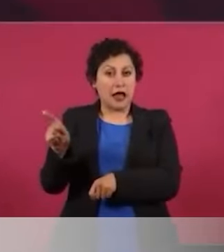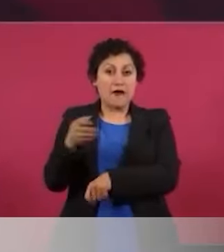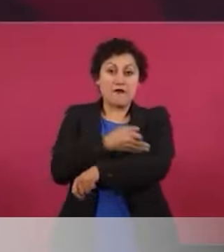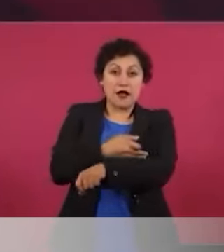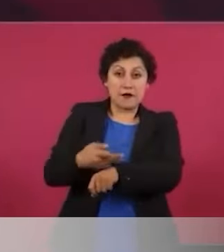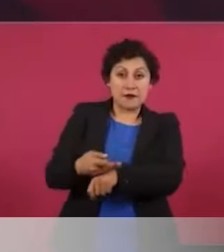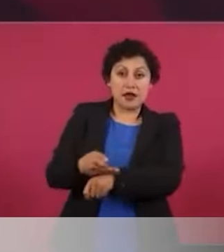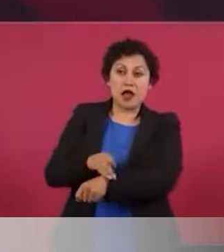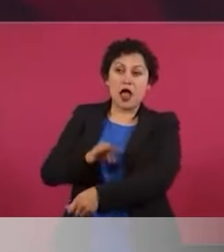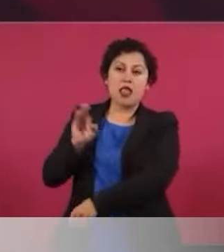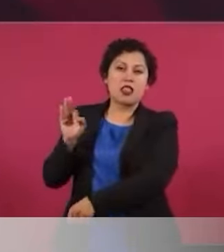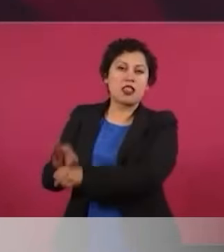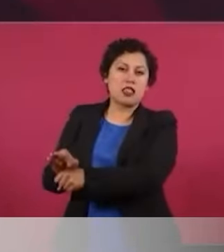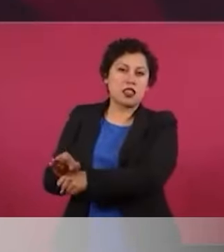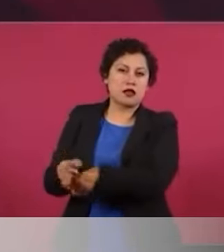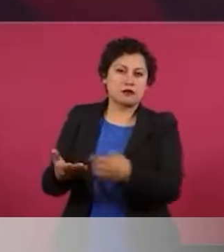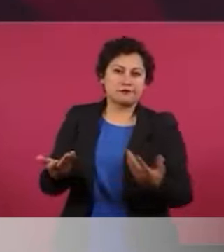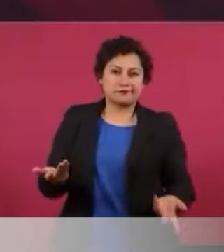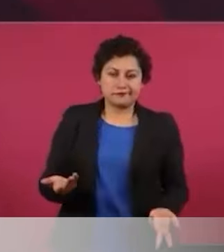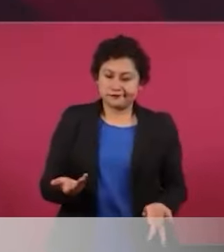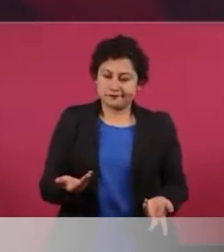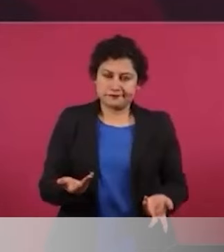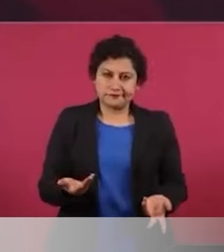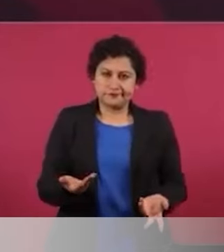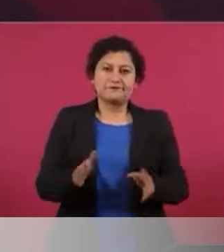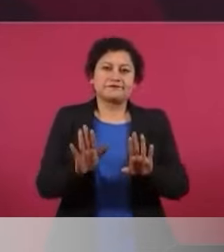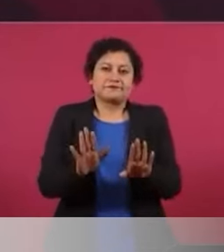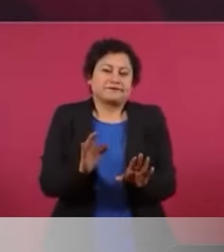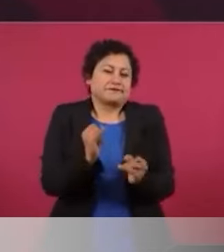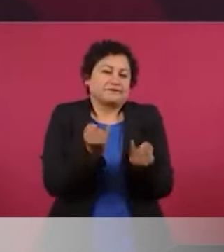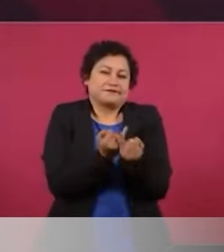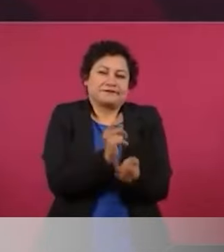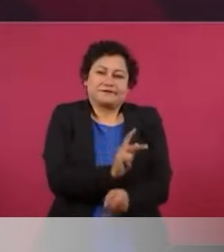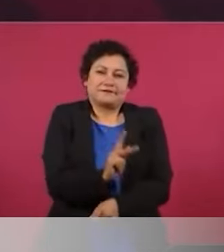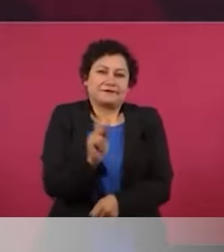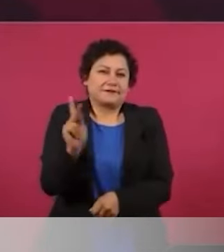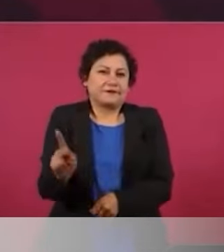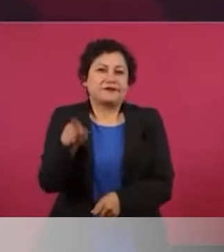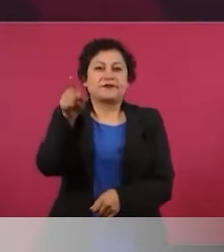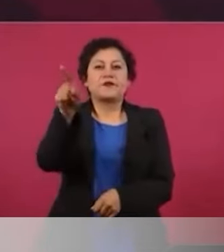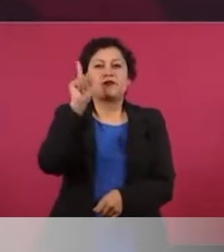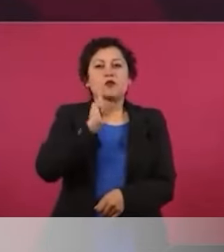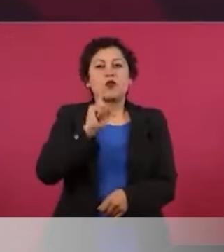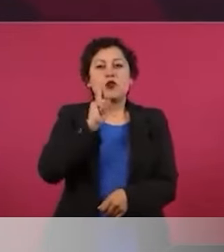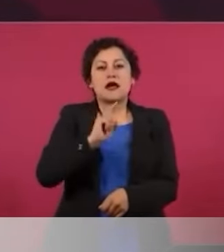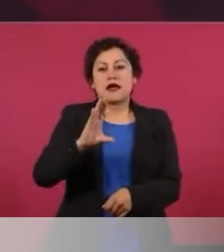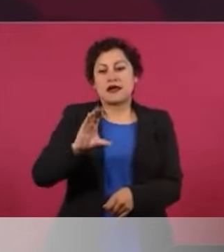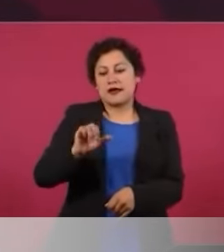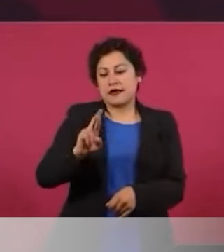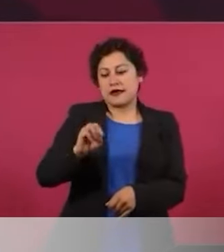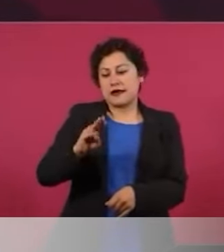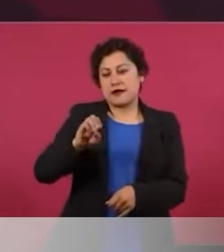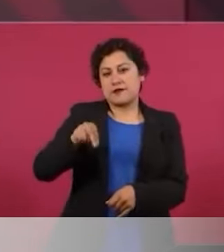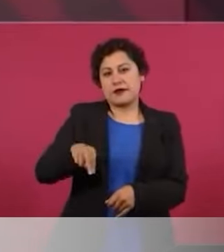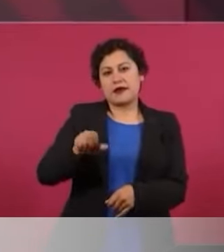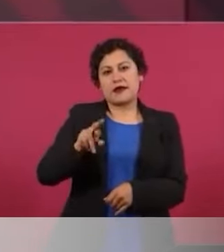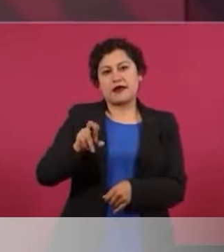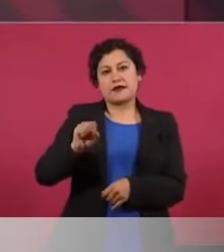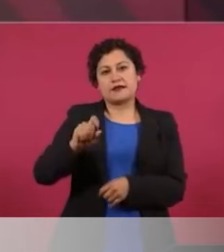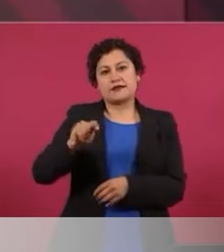es como cuando este Carmen Aristegui otra paladina de la